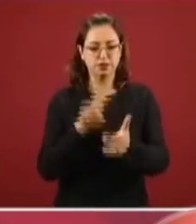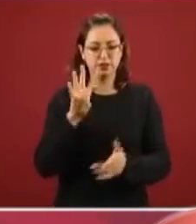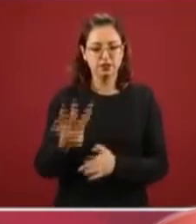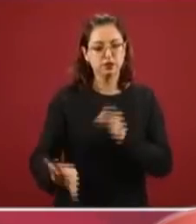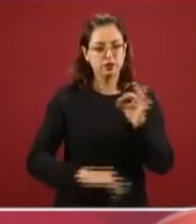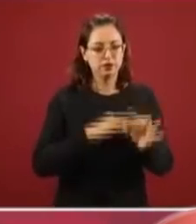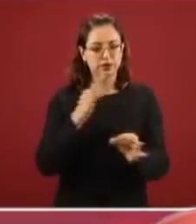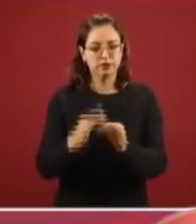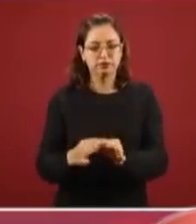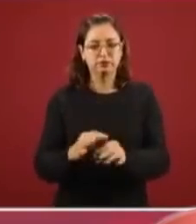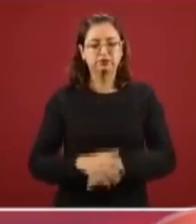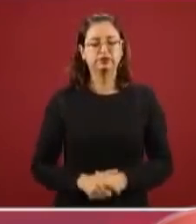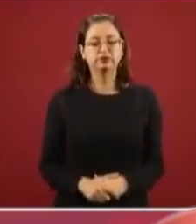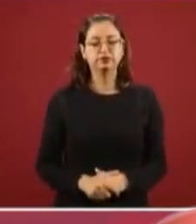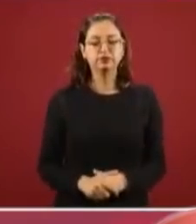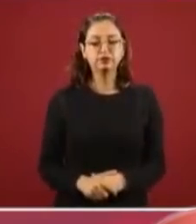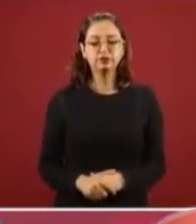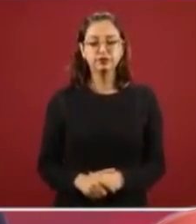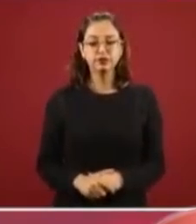con